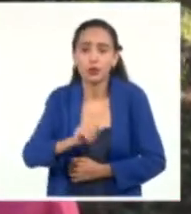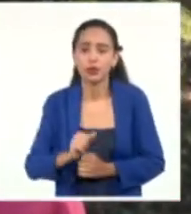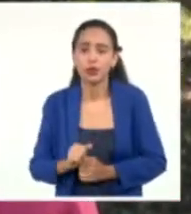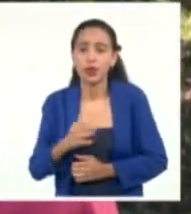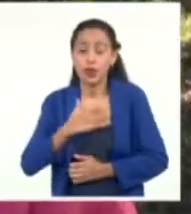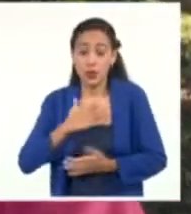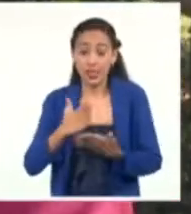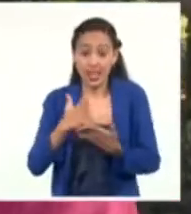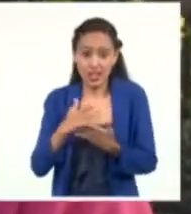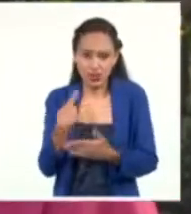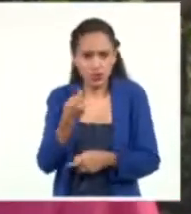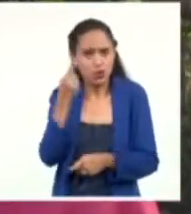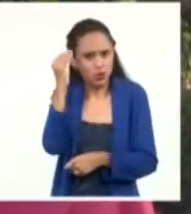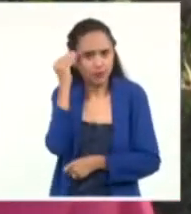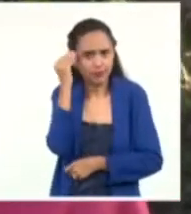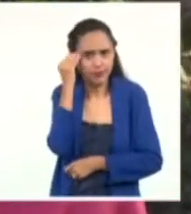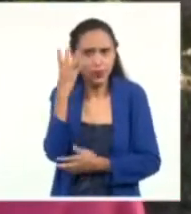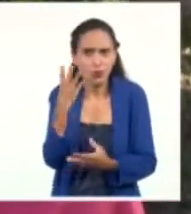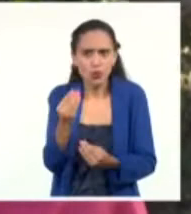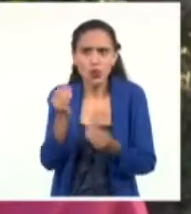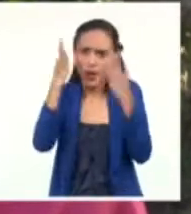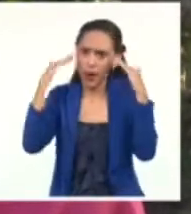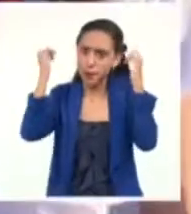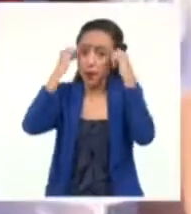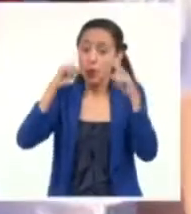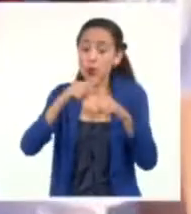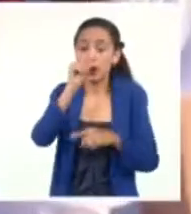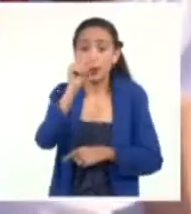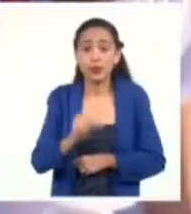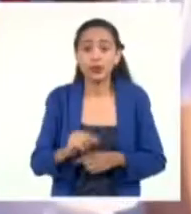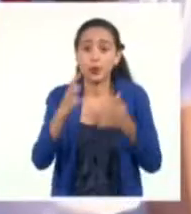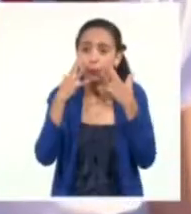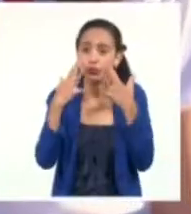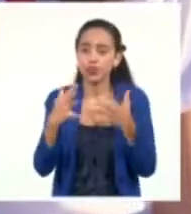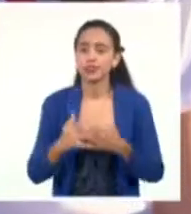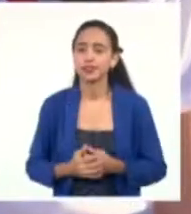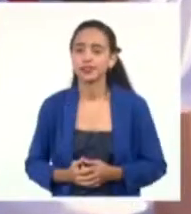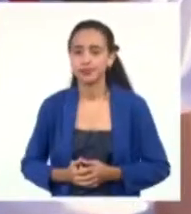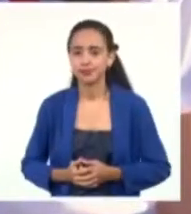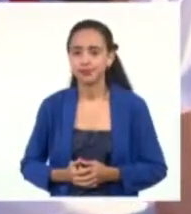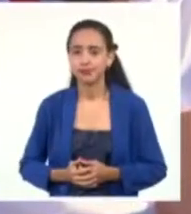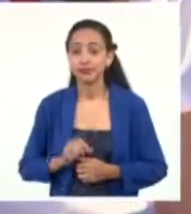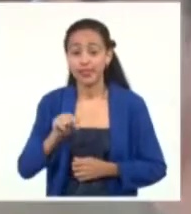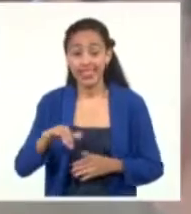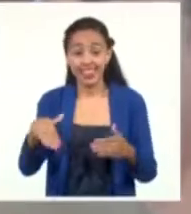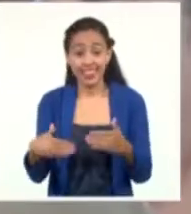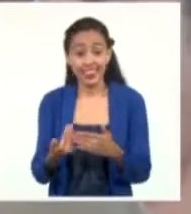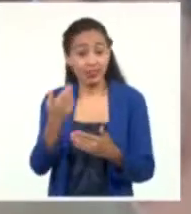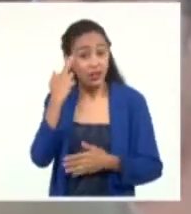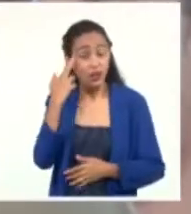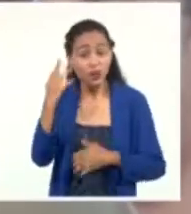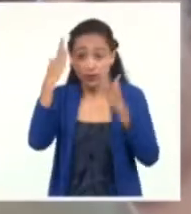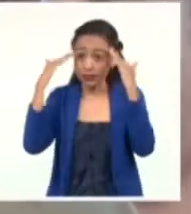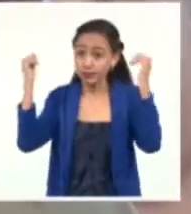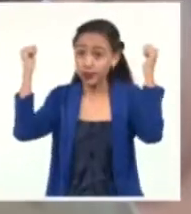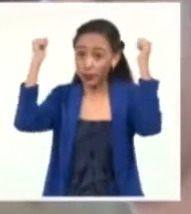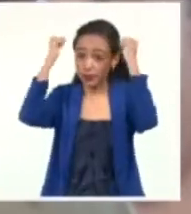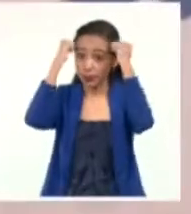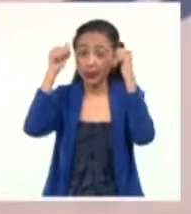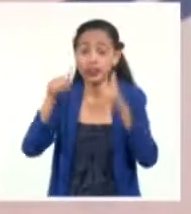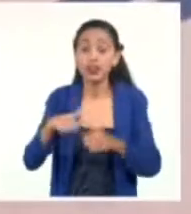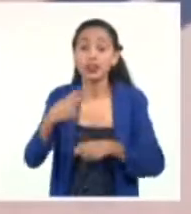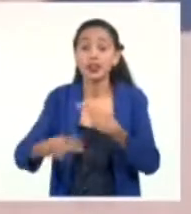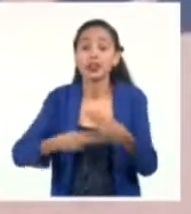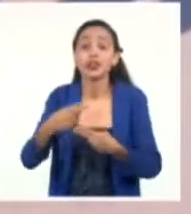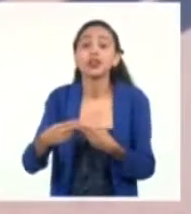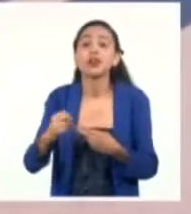mucho sobre Camilo, porque él es un hombre muy importante para nosotros. En esta jornada de recordación a Camilo también se realizó la